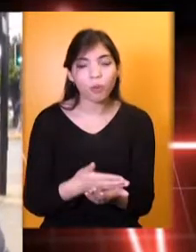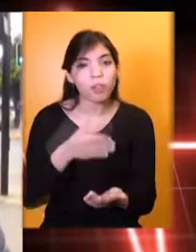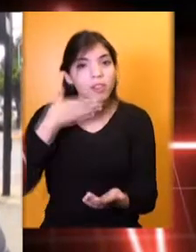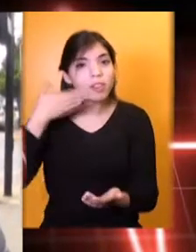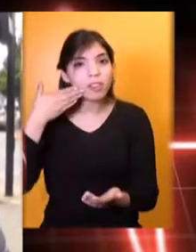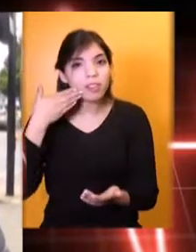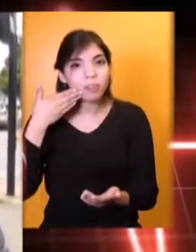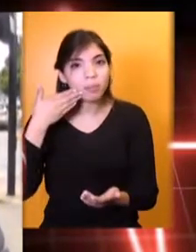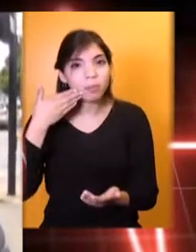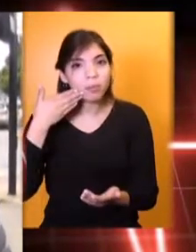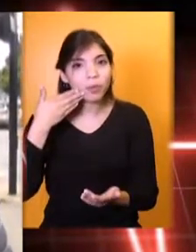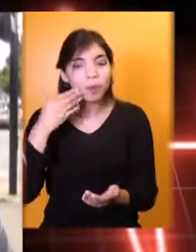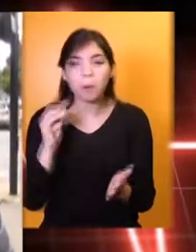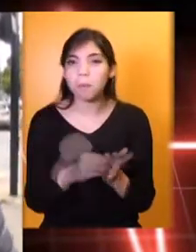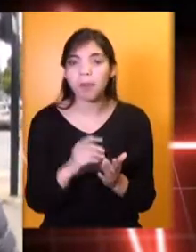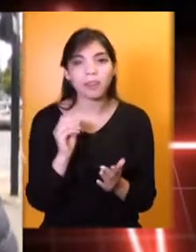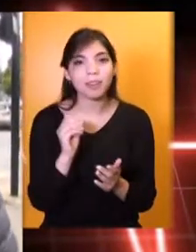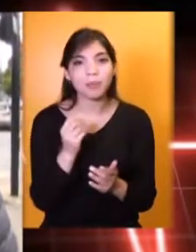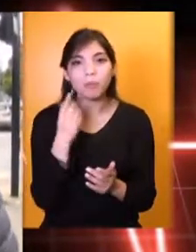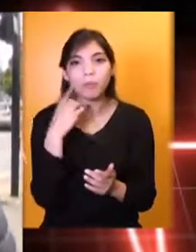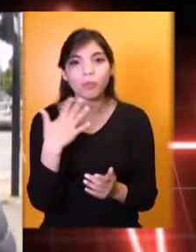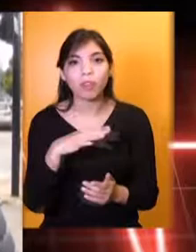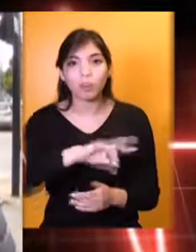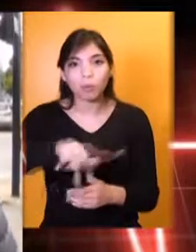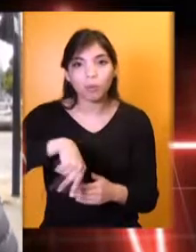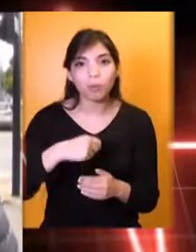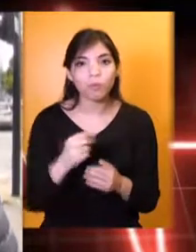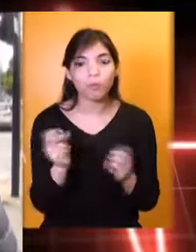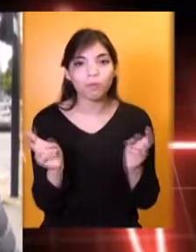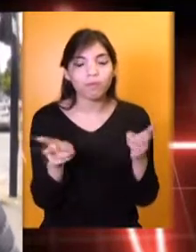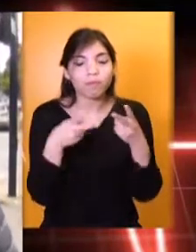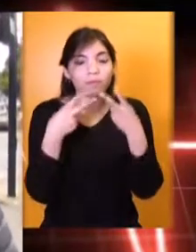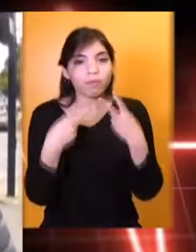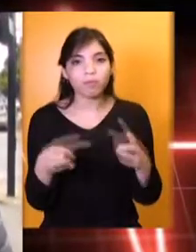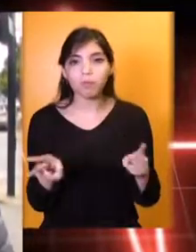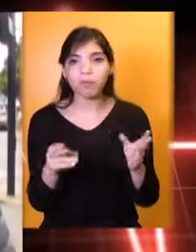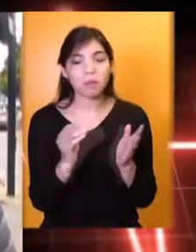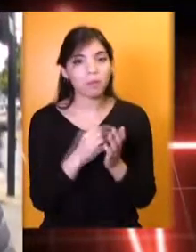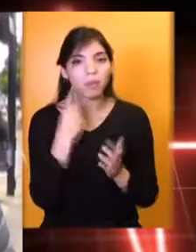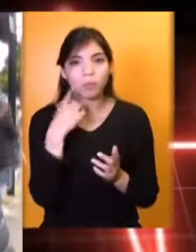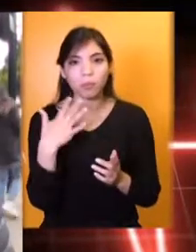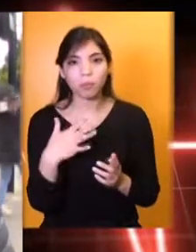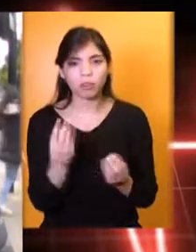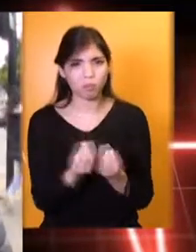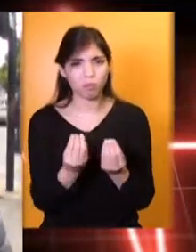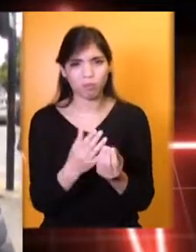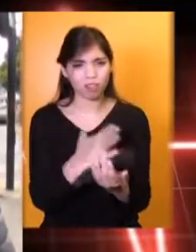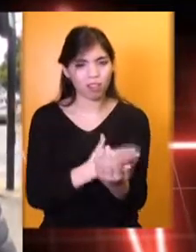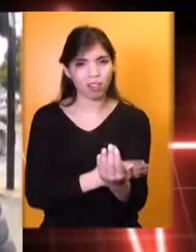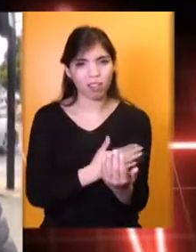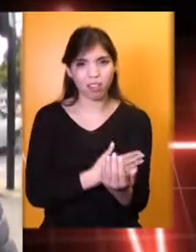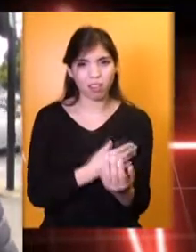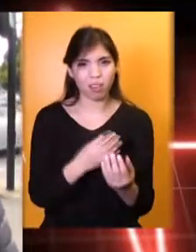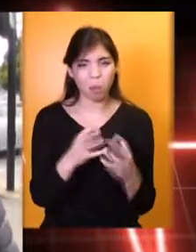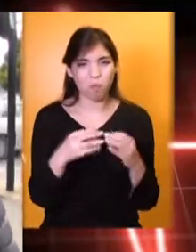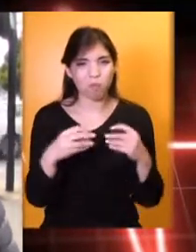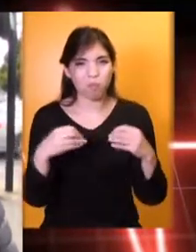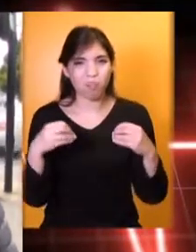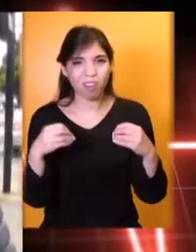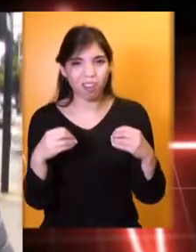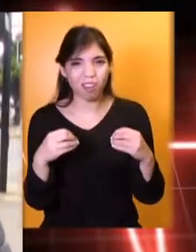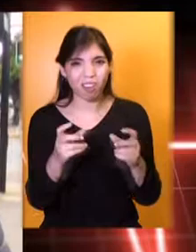qué nos sirve vivir? Pues si eso es lo más importante, nuestro aire. Esto ya es mucha leña mojada que le